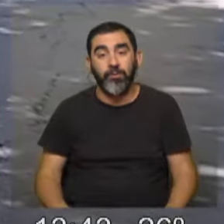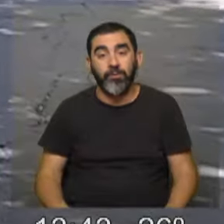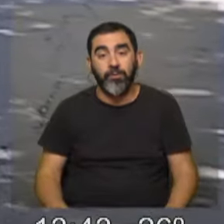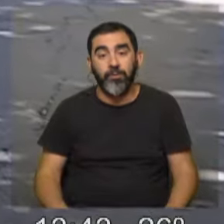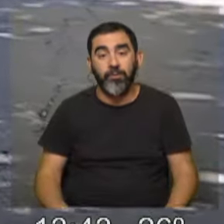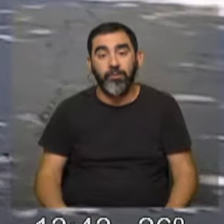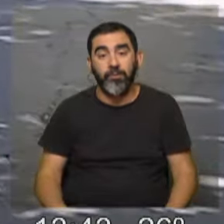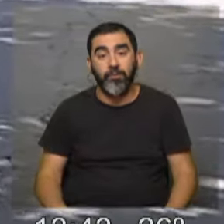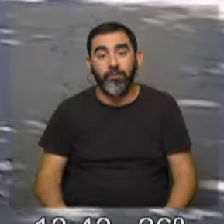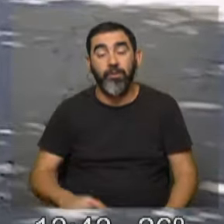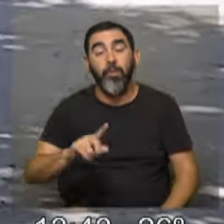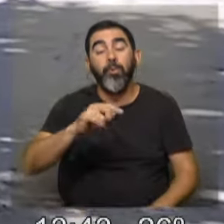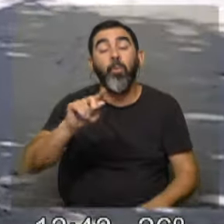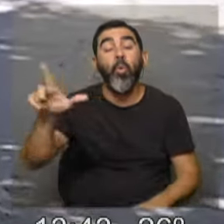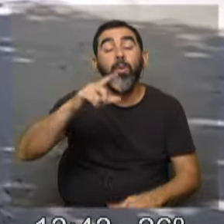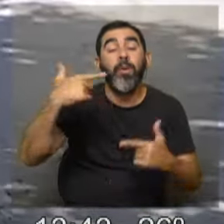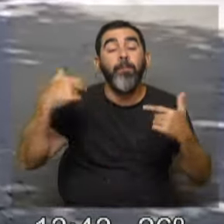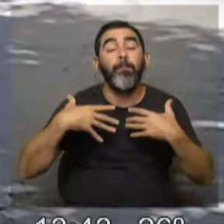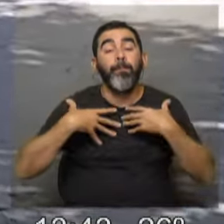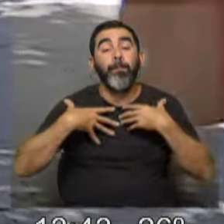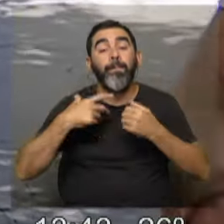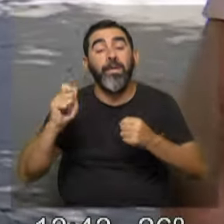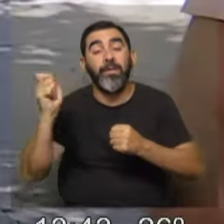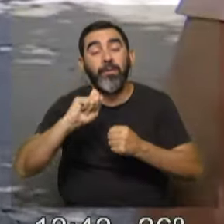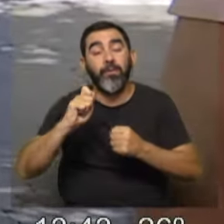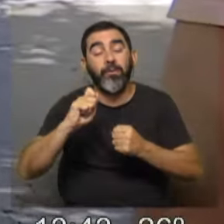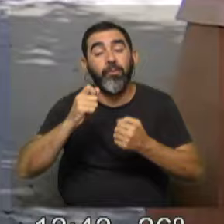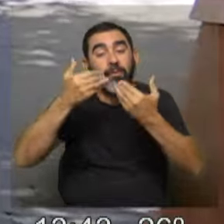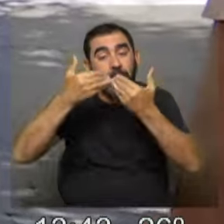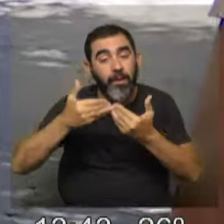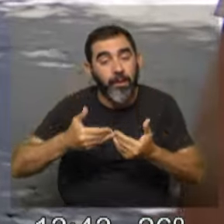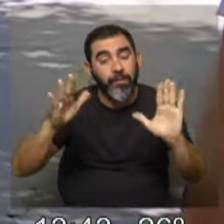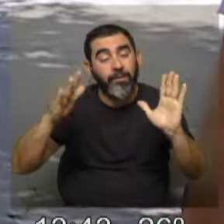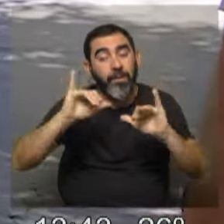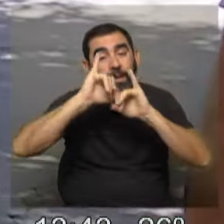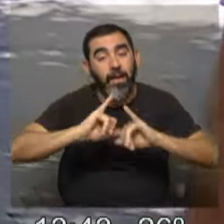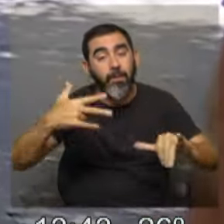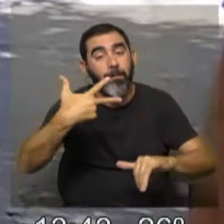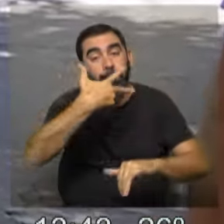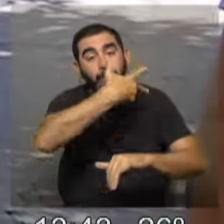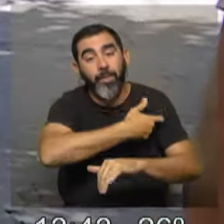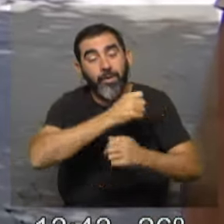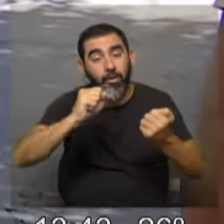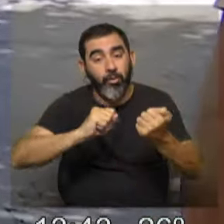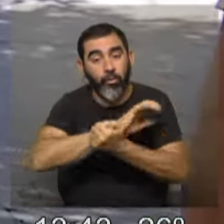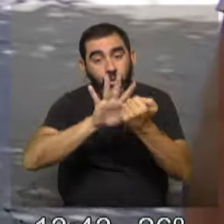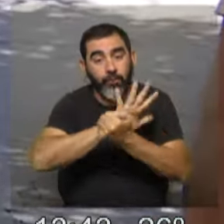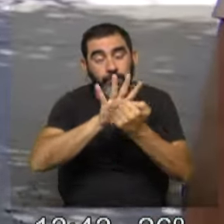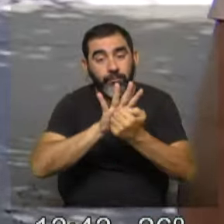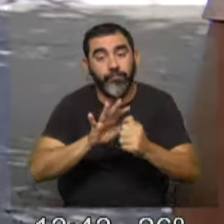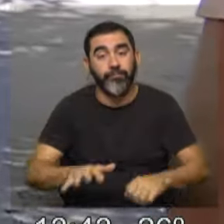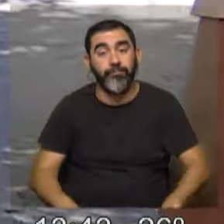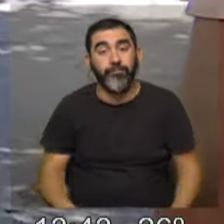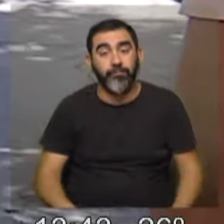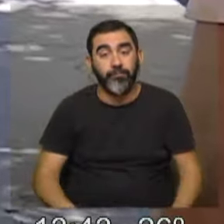Como bien adelantaban, desde el próximo lunes el Ministerio de Salud Pública va a estar comenzando la campaña de vacunación anti-COVID. En este